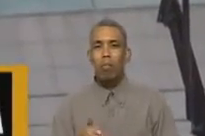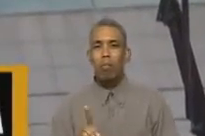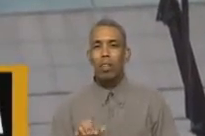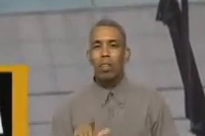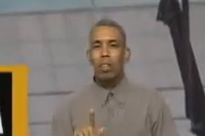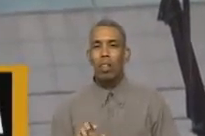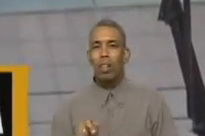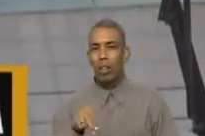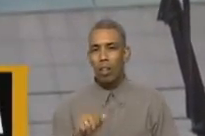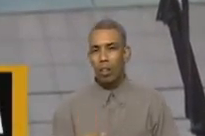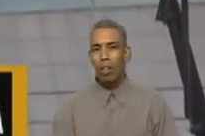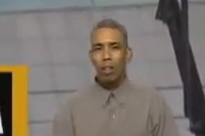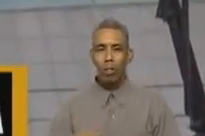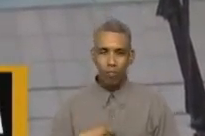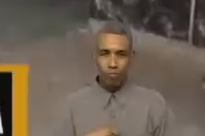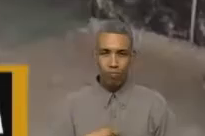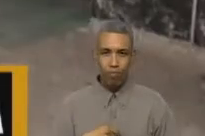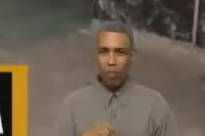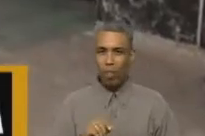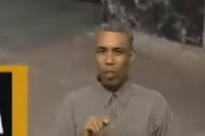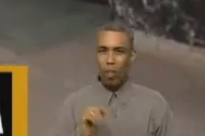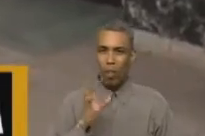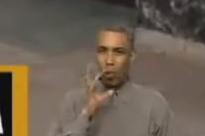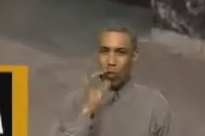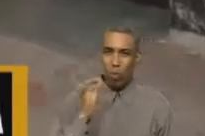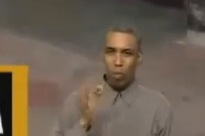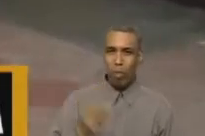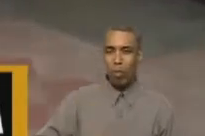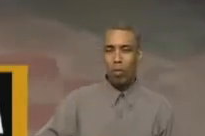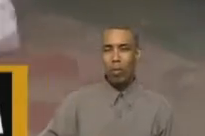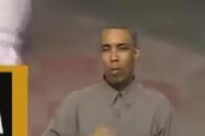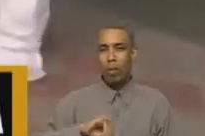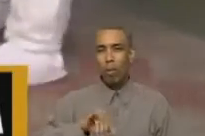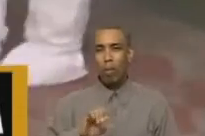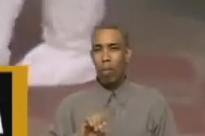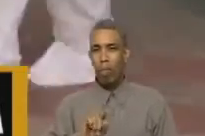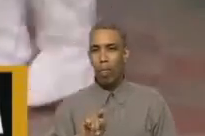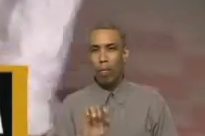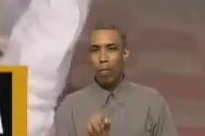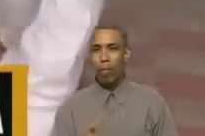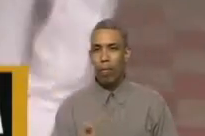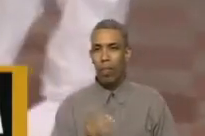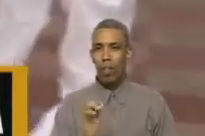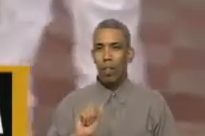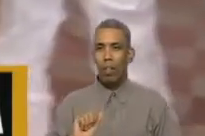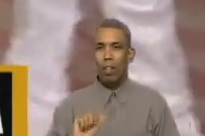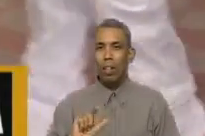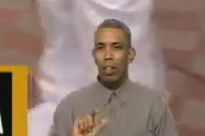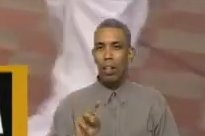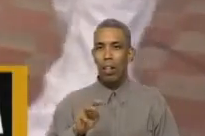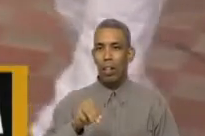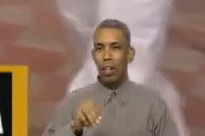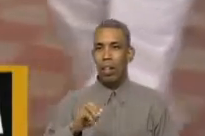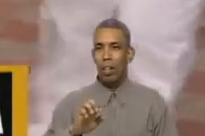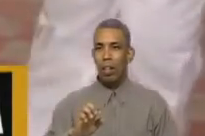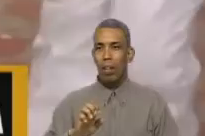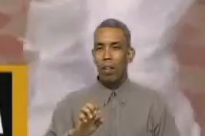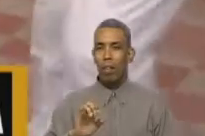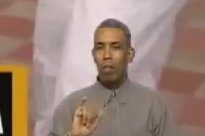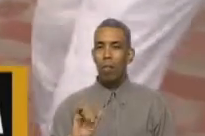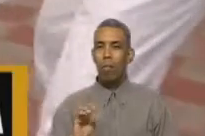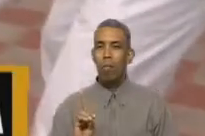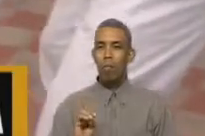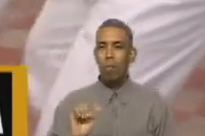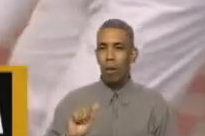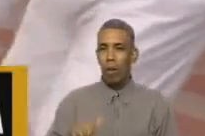aproximadamente 41 años de edad, que fue identificada como José Almeida Rodríguez, quien ingresó a esta clínica con varios impactos de arma de